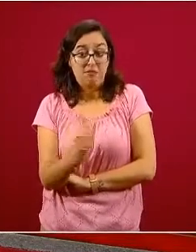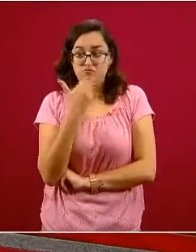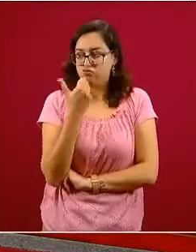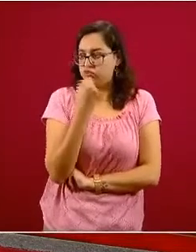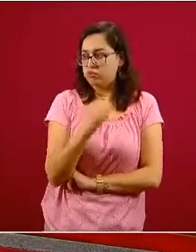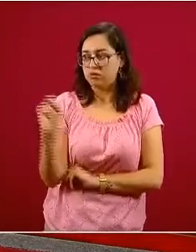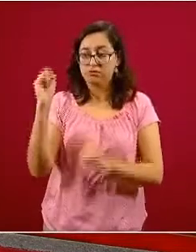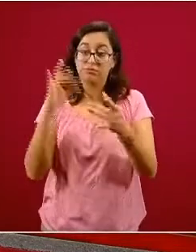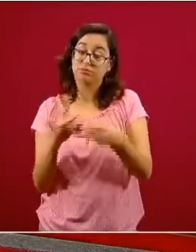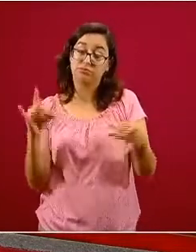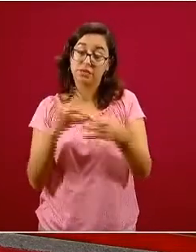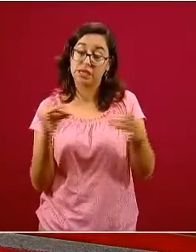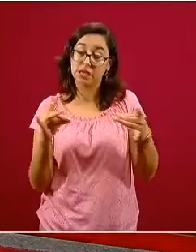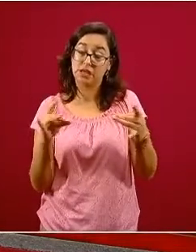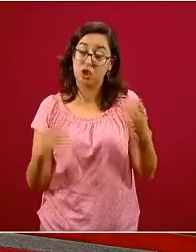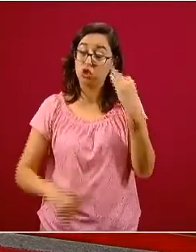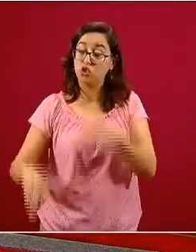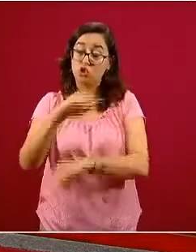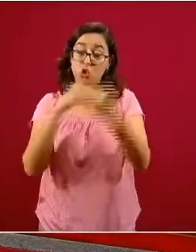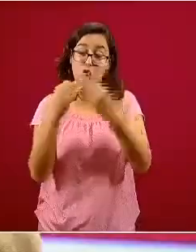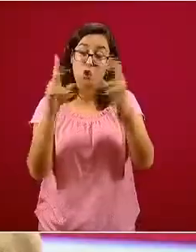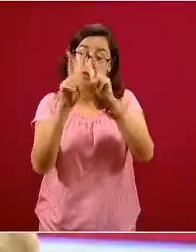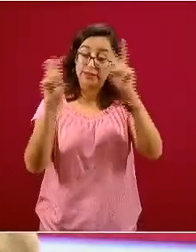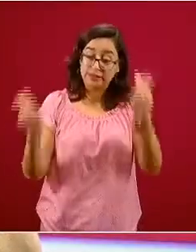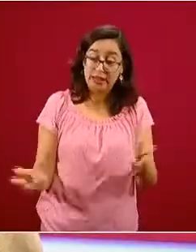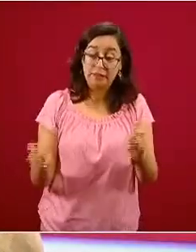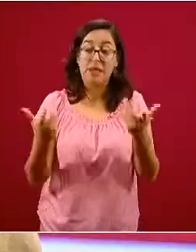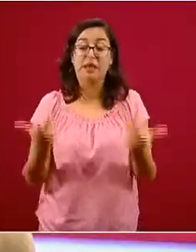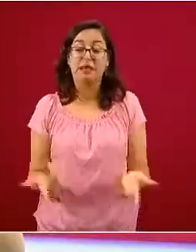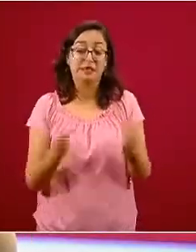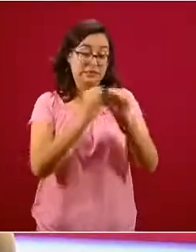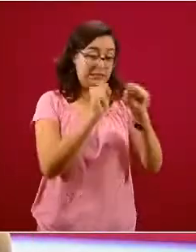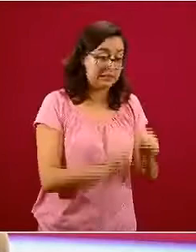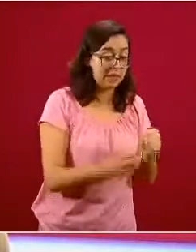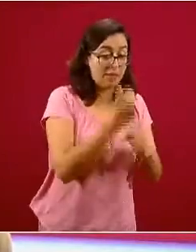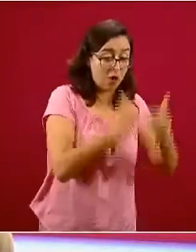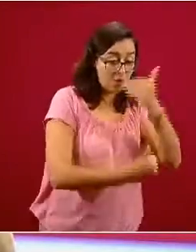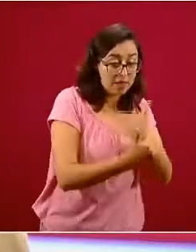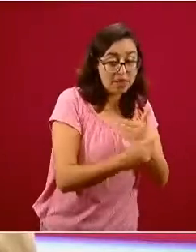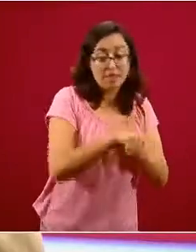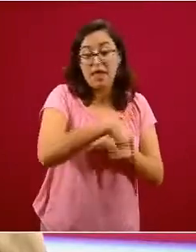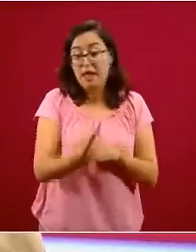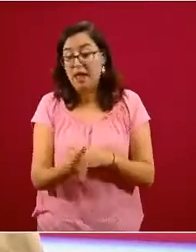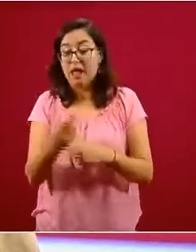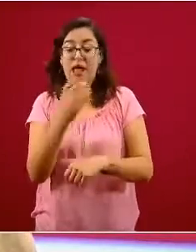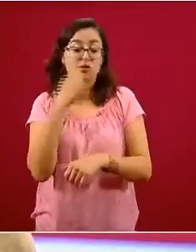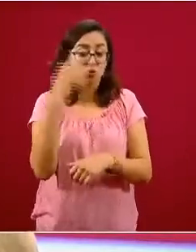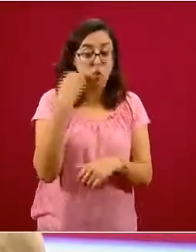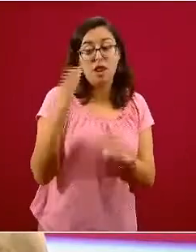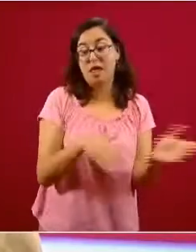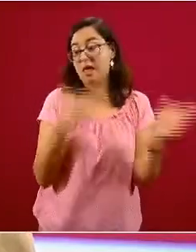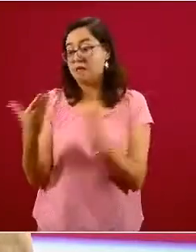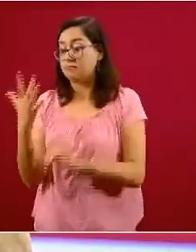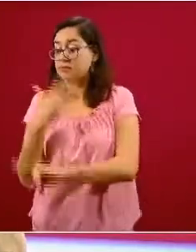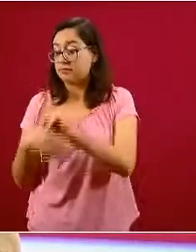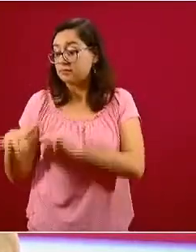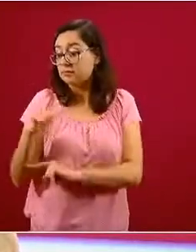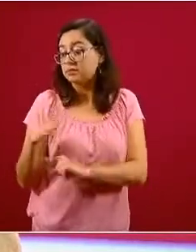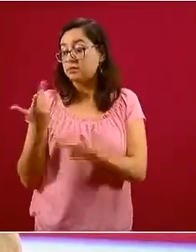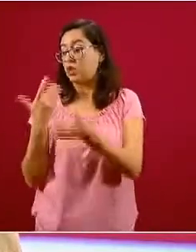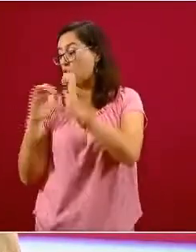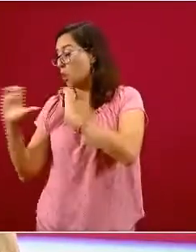manera integral el sistema agroalimentario, los ambientes escolares, el ambiente alimentario en general,